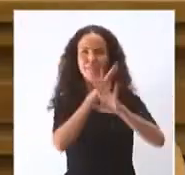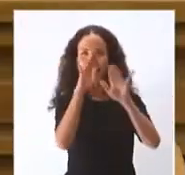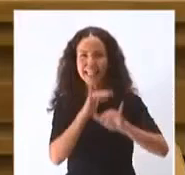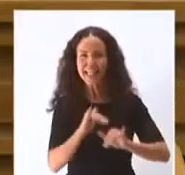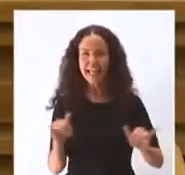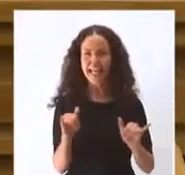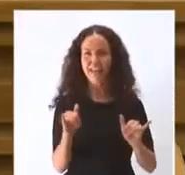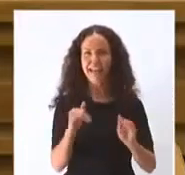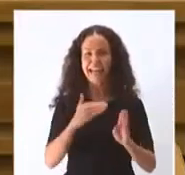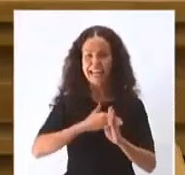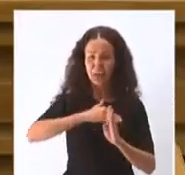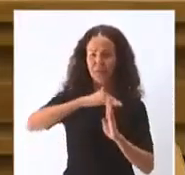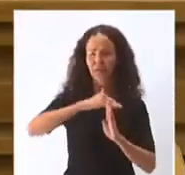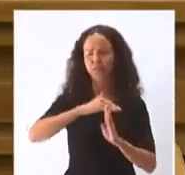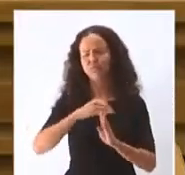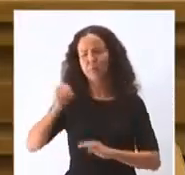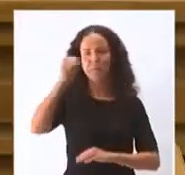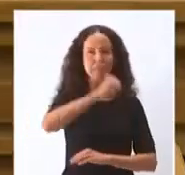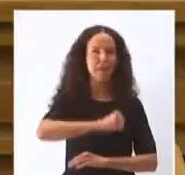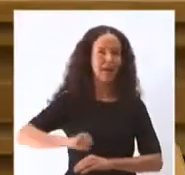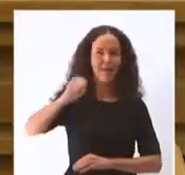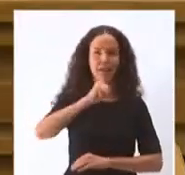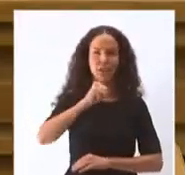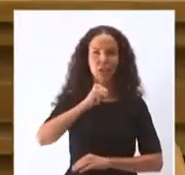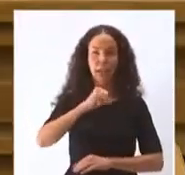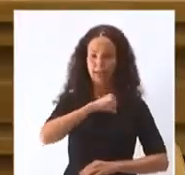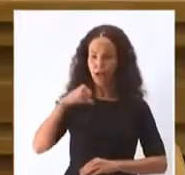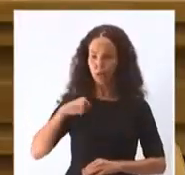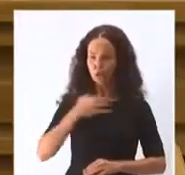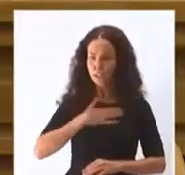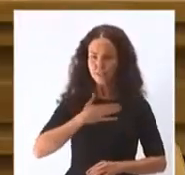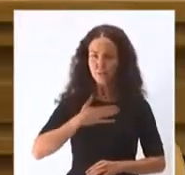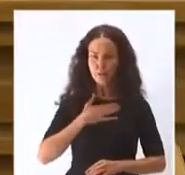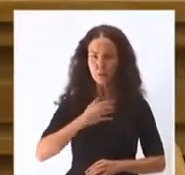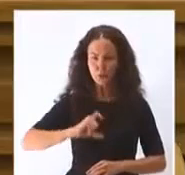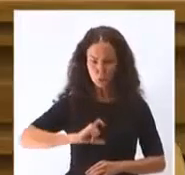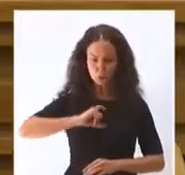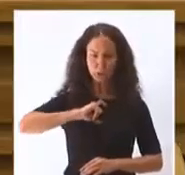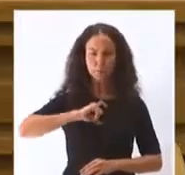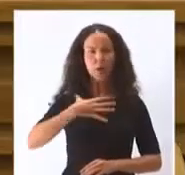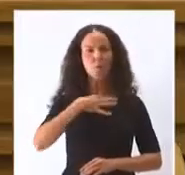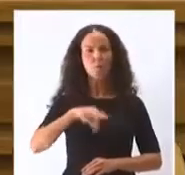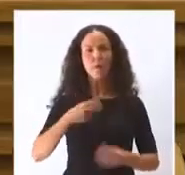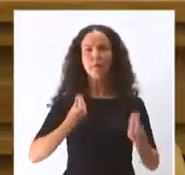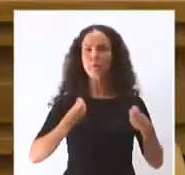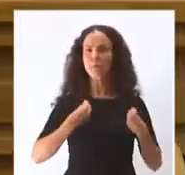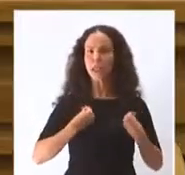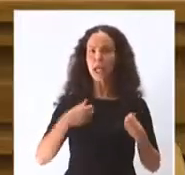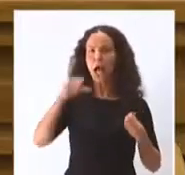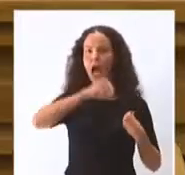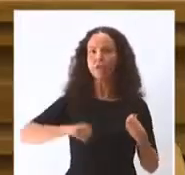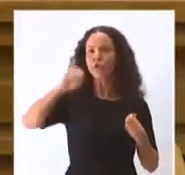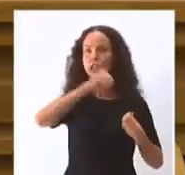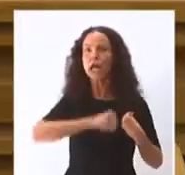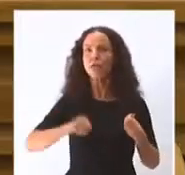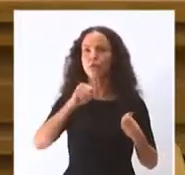es extraordinario y el nivel de auto satisfacción y de autoestima con la que pueden vivir algunos años de su vida otros muchos